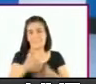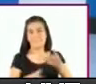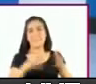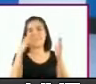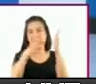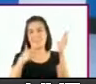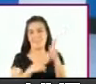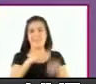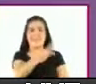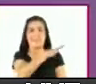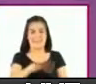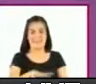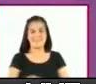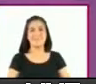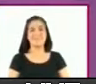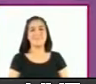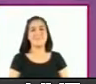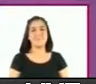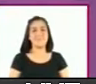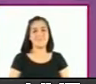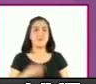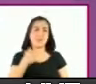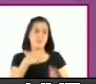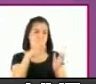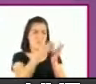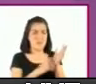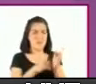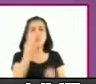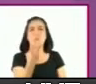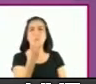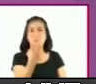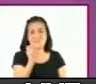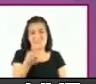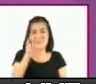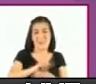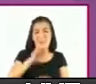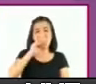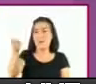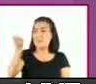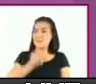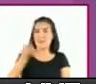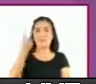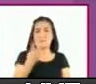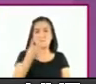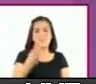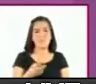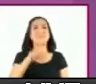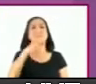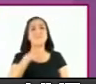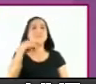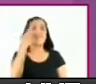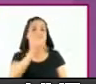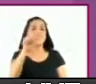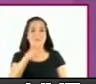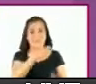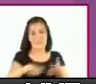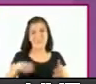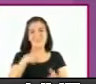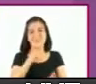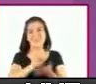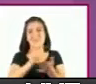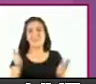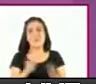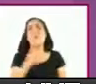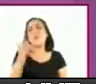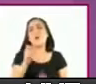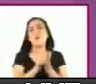general. Si ahorro 2 pesos del dinero diario que me da mi mamá, después de algún tiempo podría comprar el libro que quiero. ¿Y cuánto cuesta el